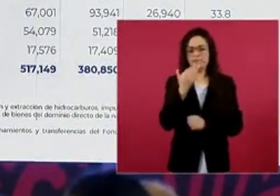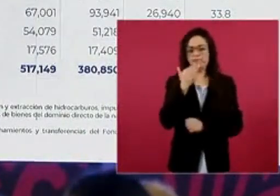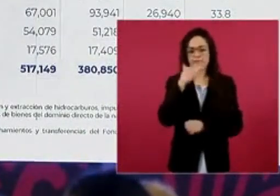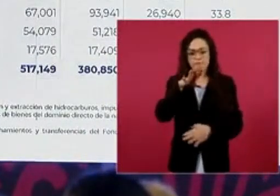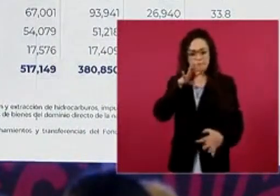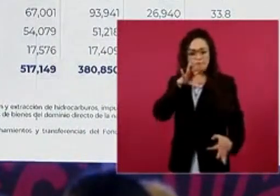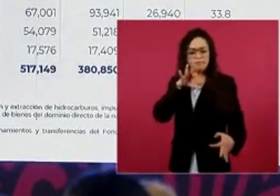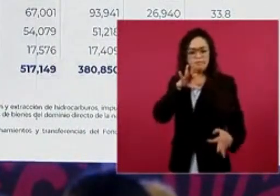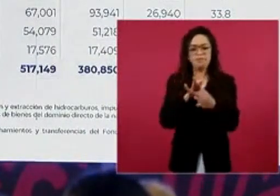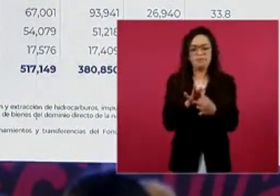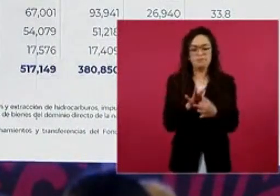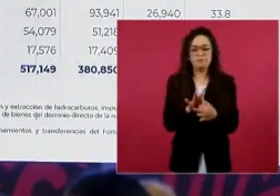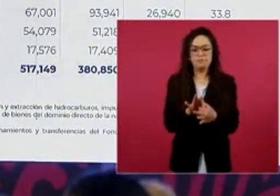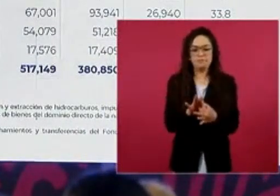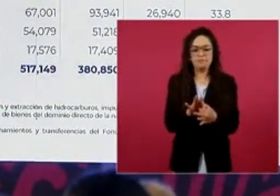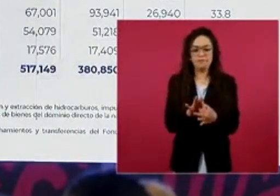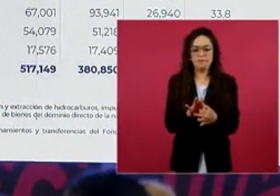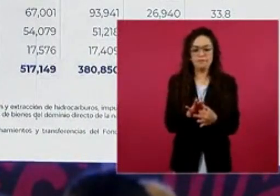con